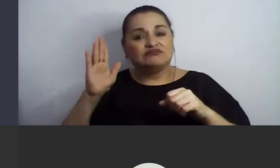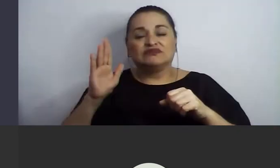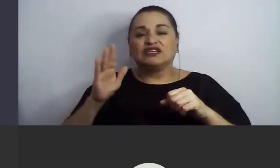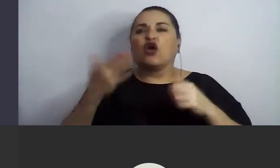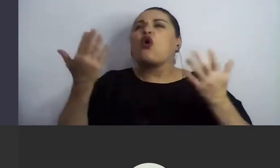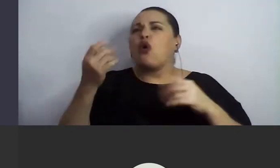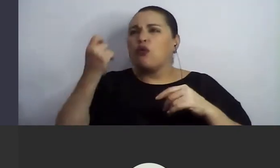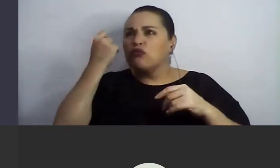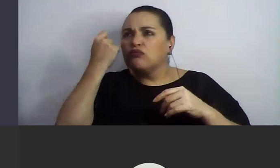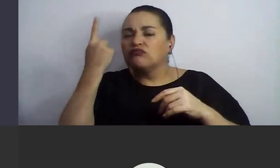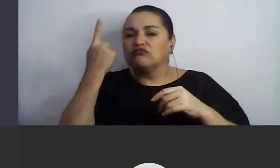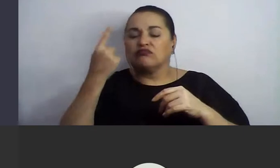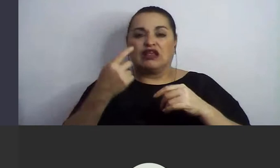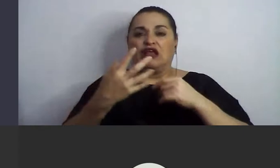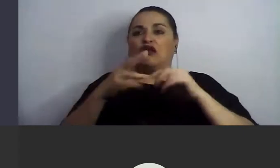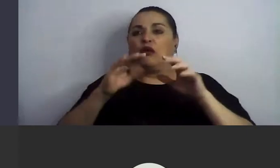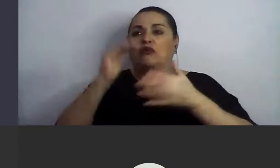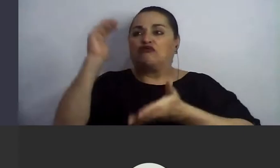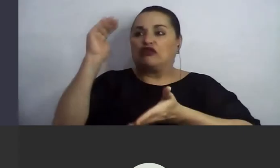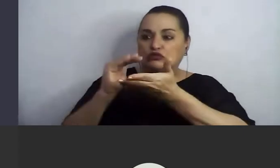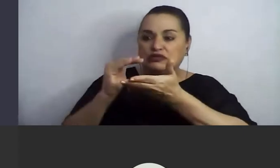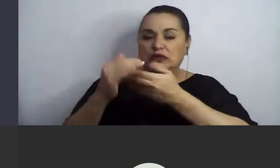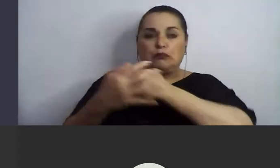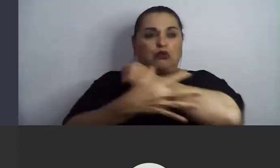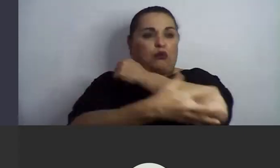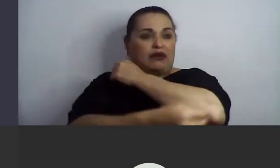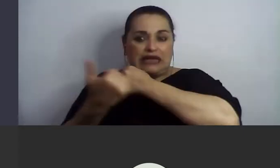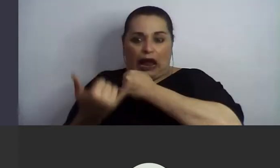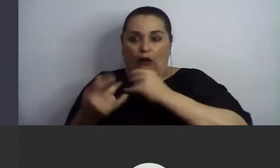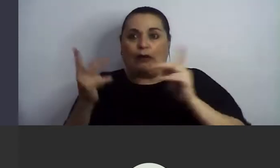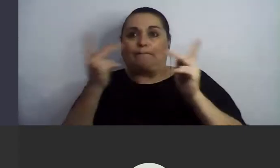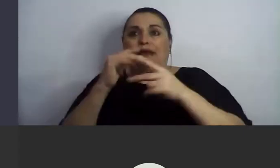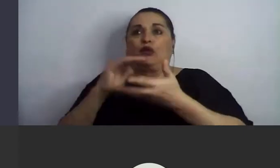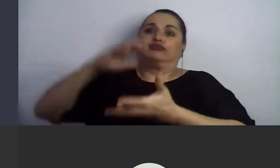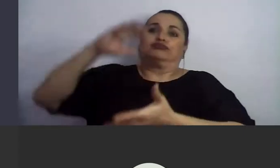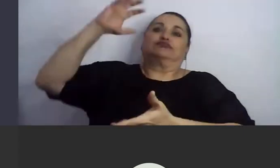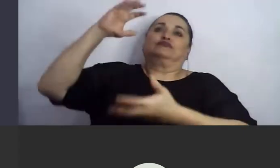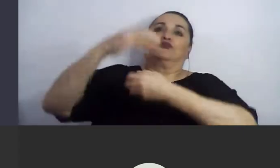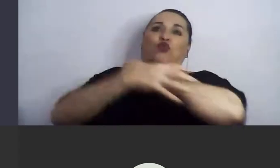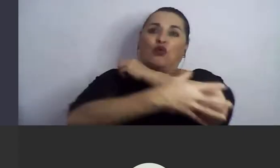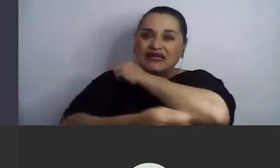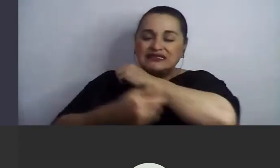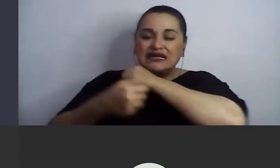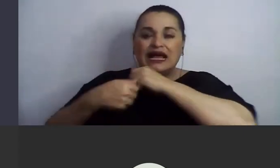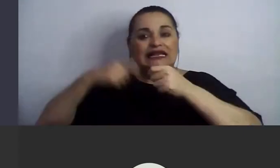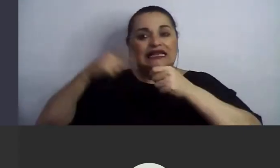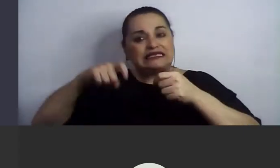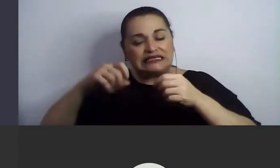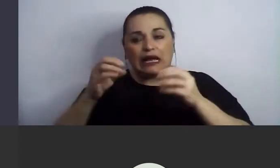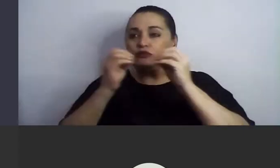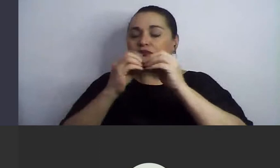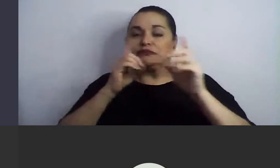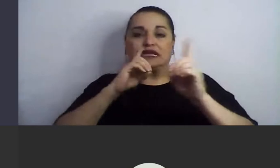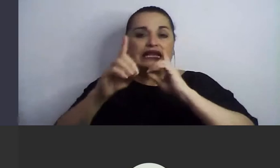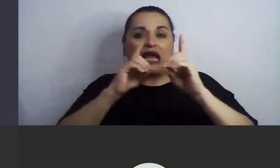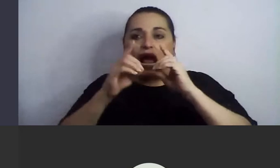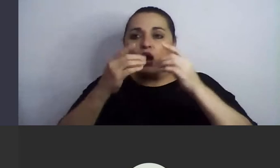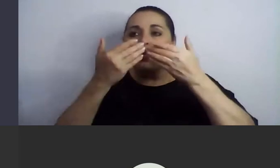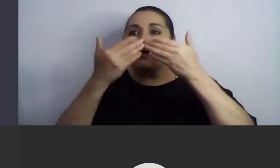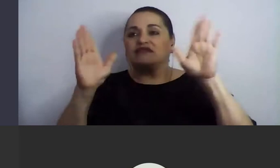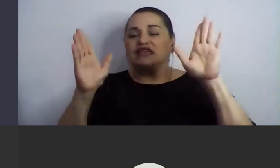reducir la pobreza si se ha duplicado o triplicado en este momento o sea necesitamos tener un diálogo más abierto en este sentido